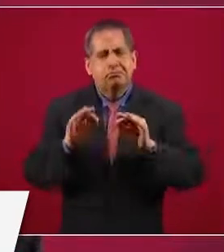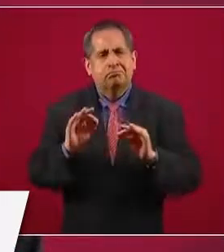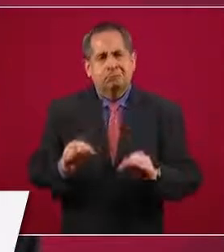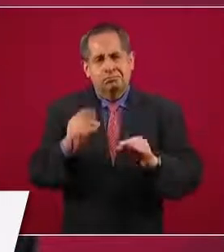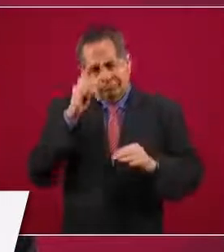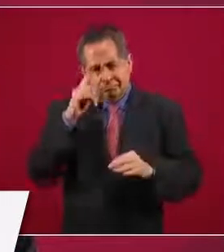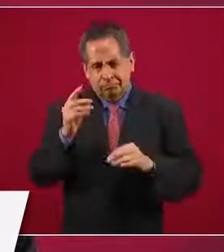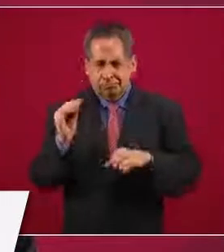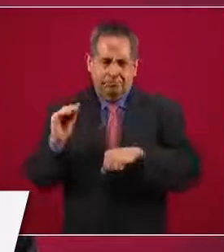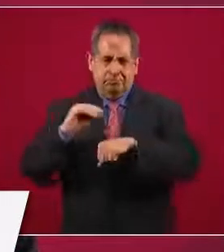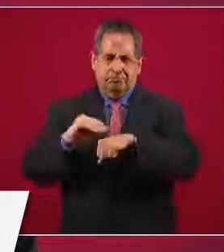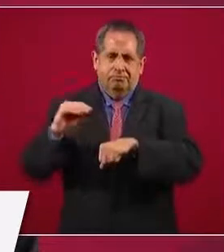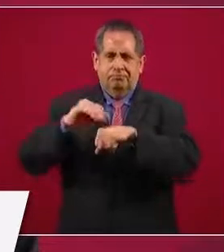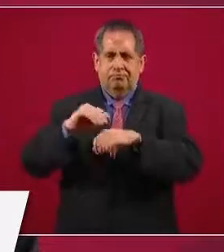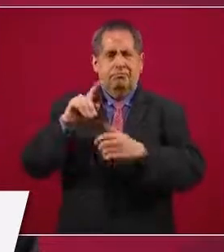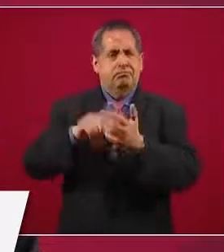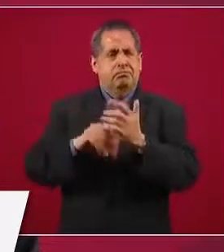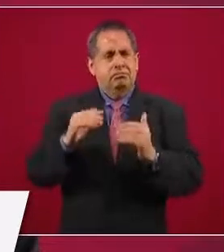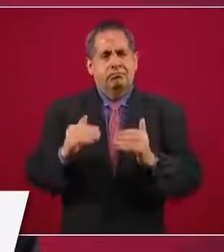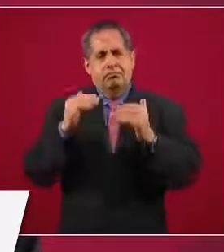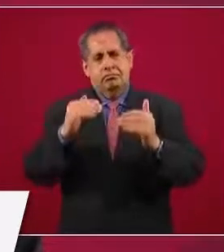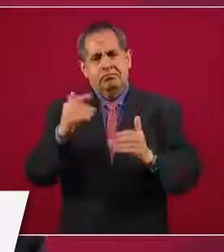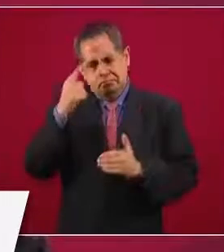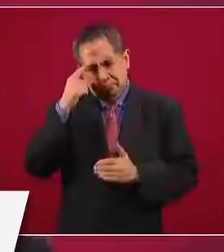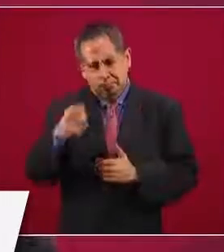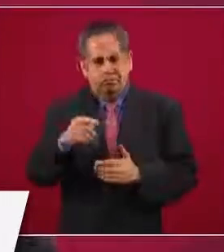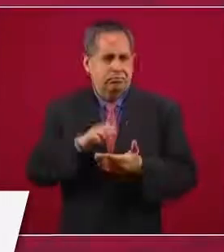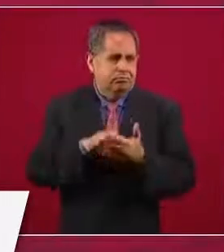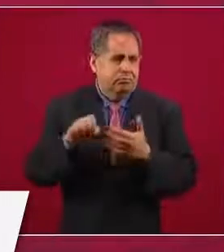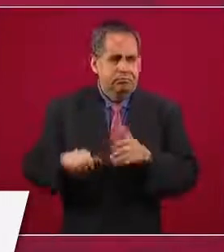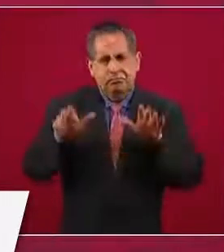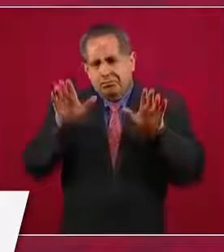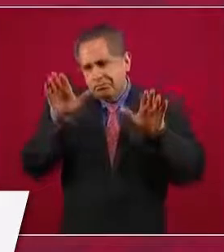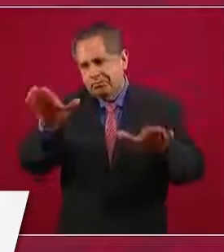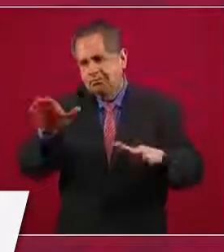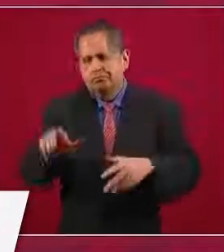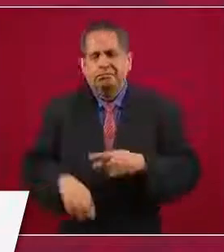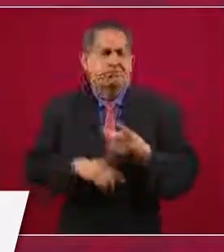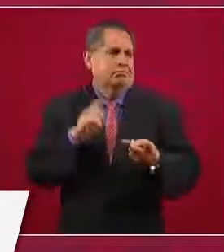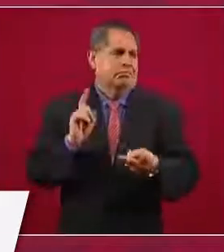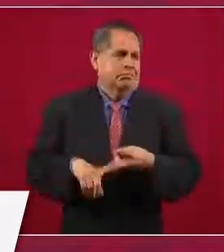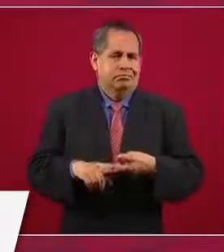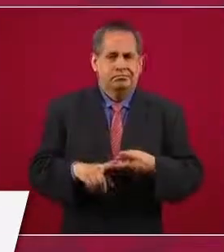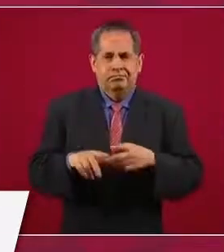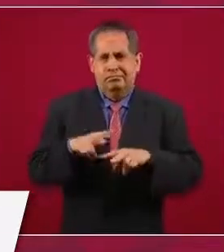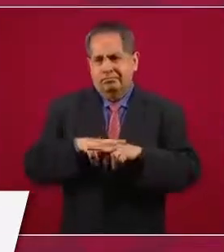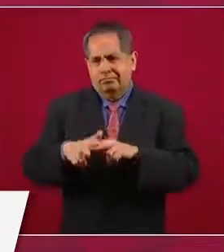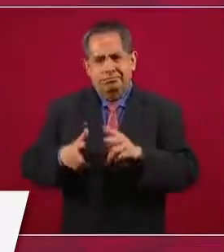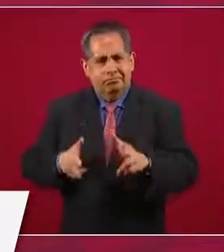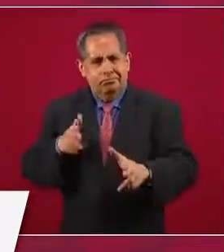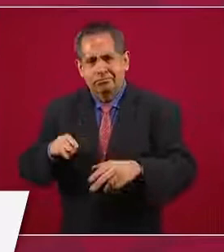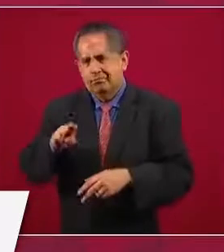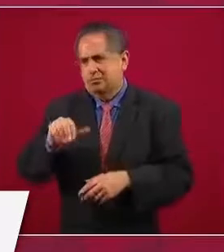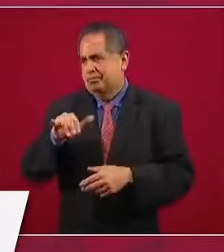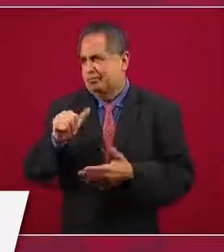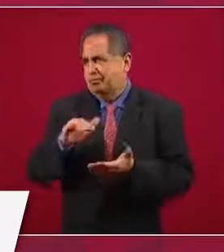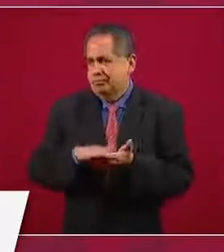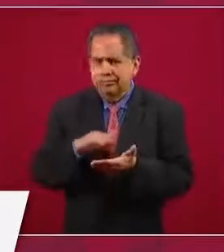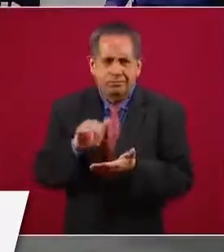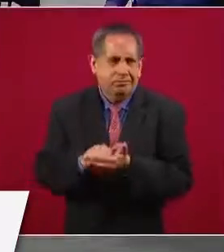de infraestructura como el aeropuerto el tren maya